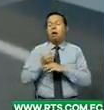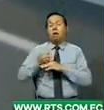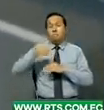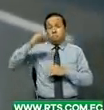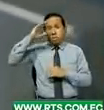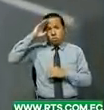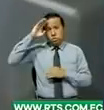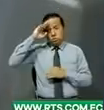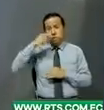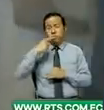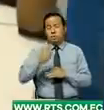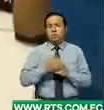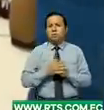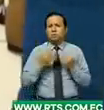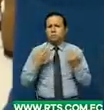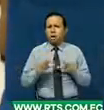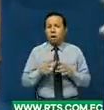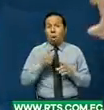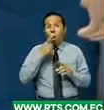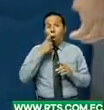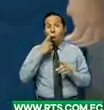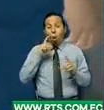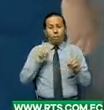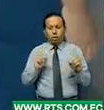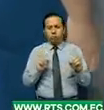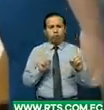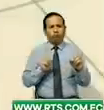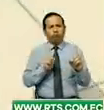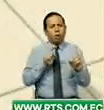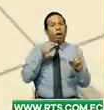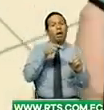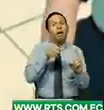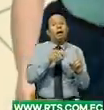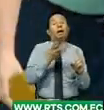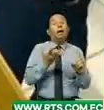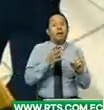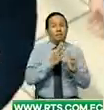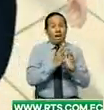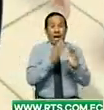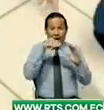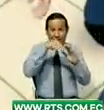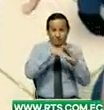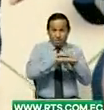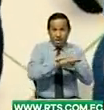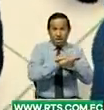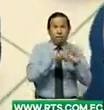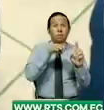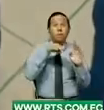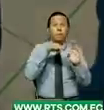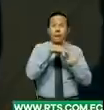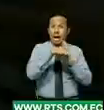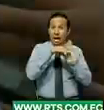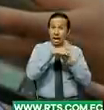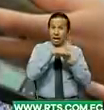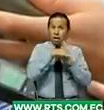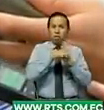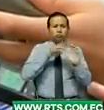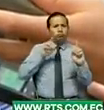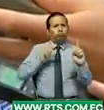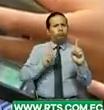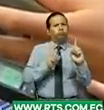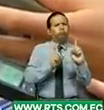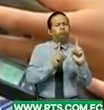seguridad, el sujeto se le acercó a la víctima mientras esta hacía la fila en el banco. Se percatan de que uno de las personas que estaban en la